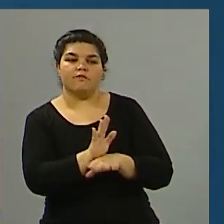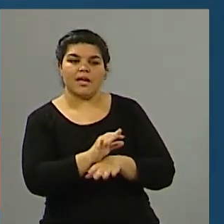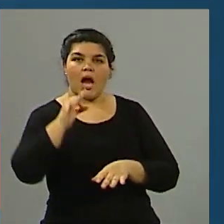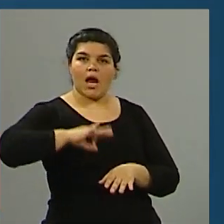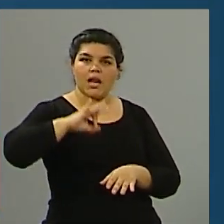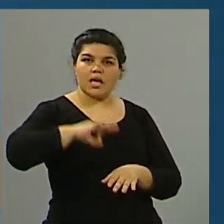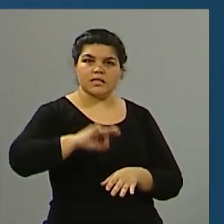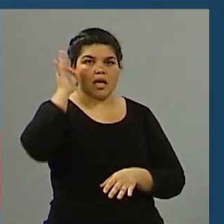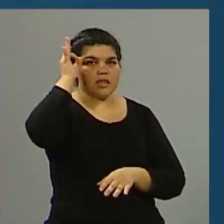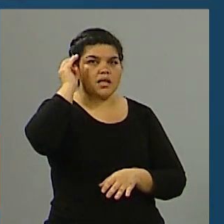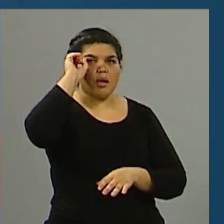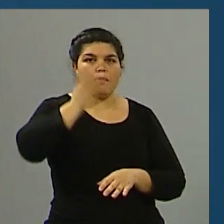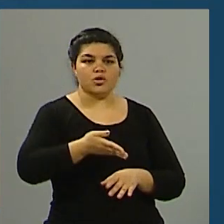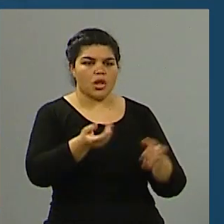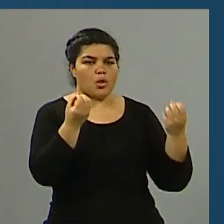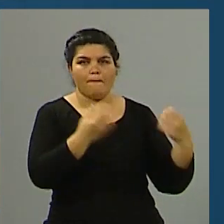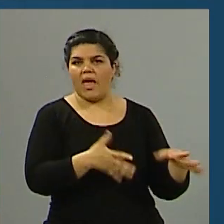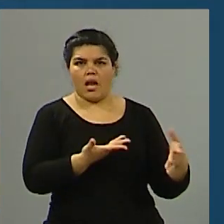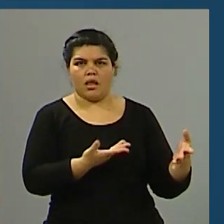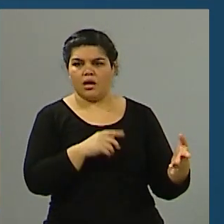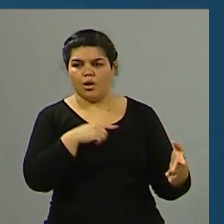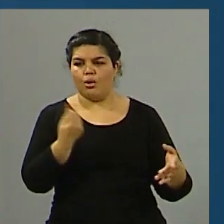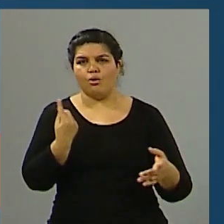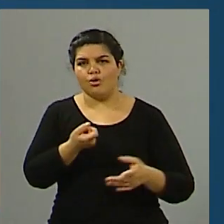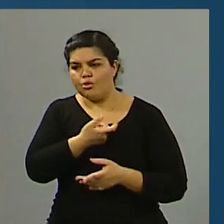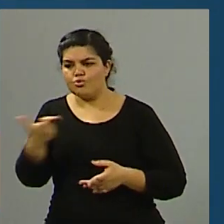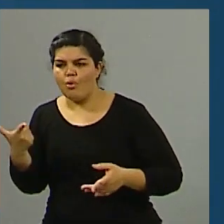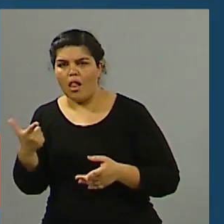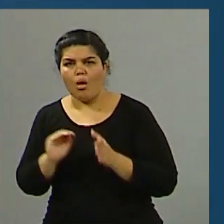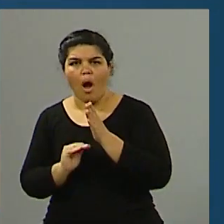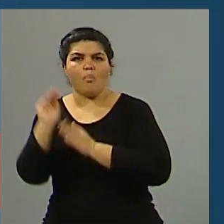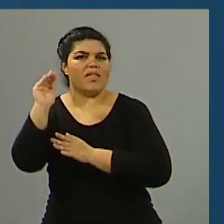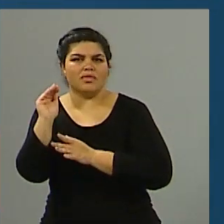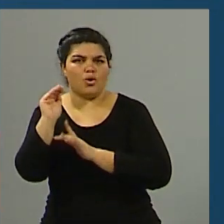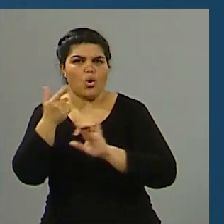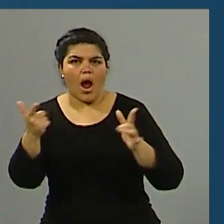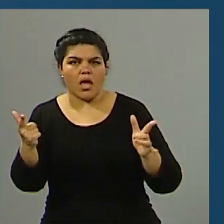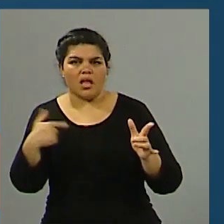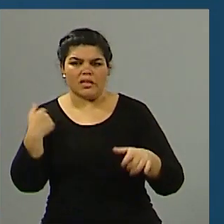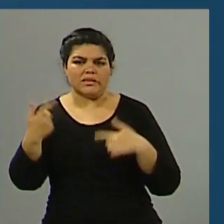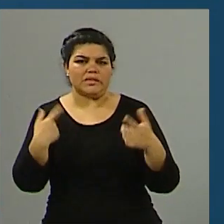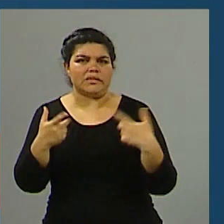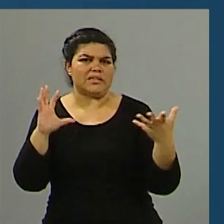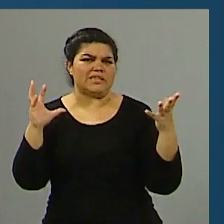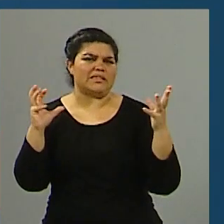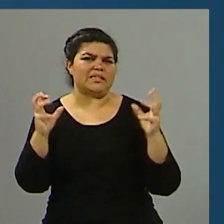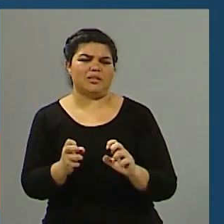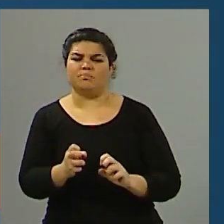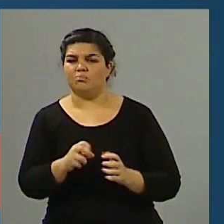adquisitivo y eso en el aumento no lo vemos reflejado nosotros en los sueldos. Claro, pero por eso digo que si hablamos de 3